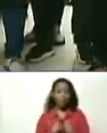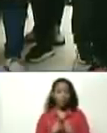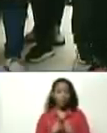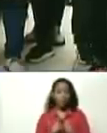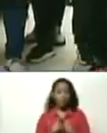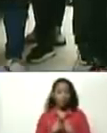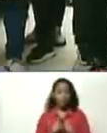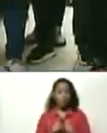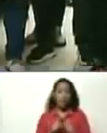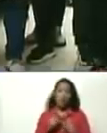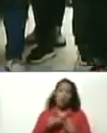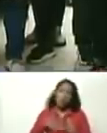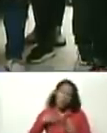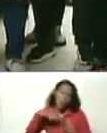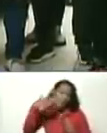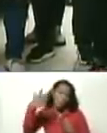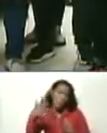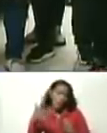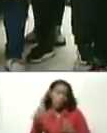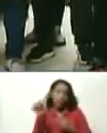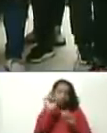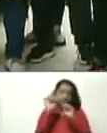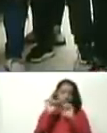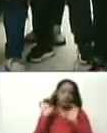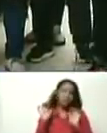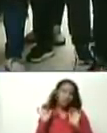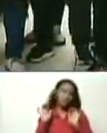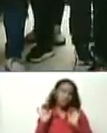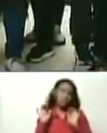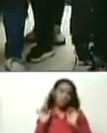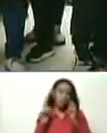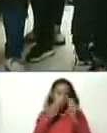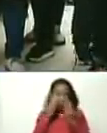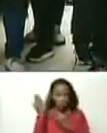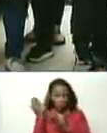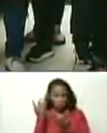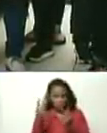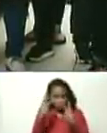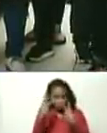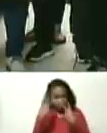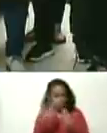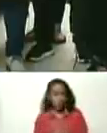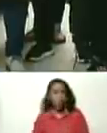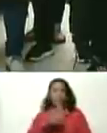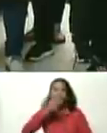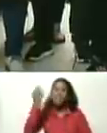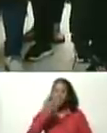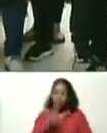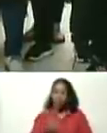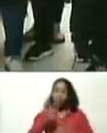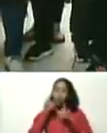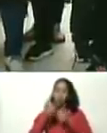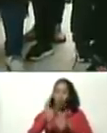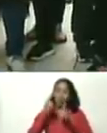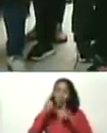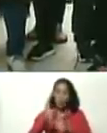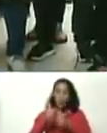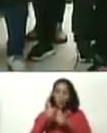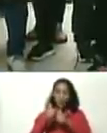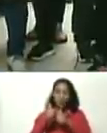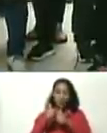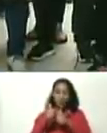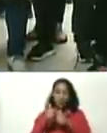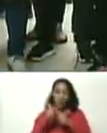y es posible que te puedas echar tu guamazo. Miren, de verdad, las buenas, buenas. La buena buena